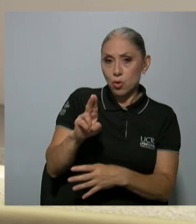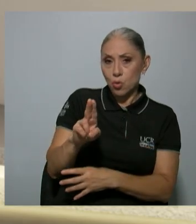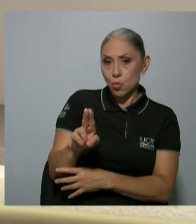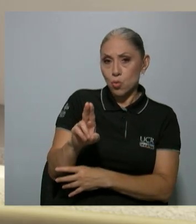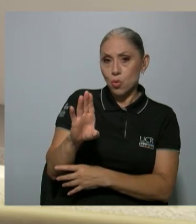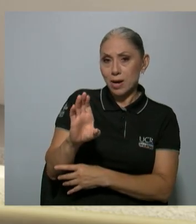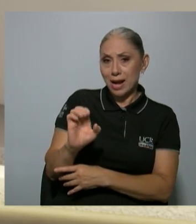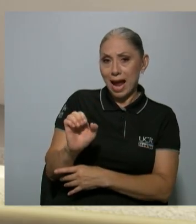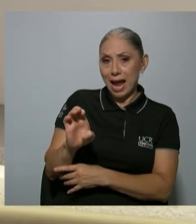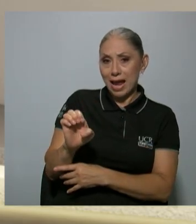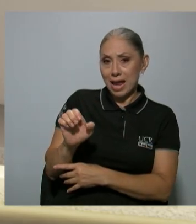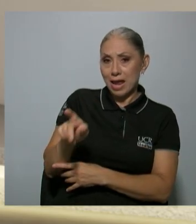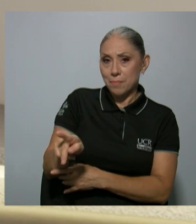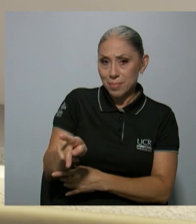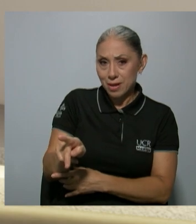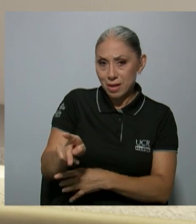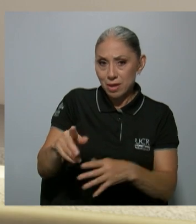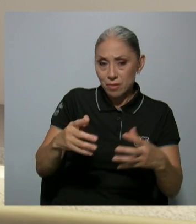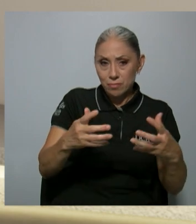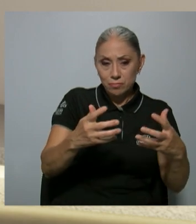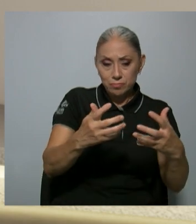pedido que ya ellos